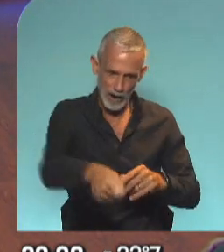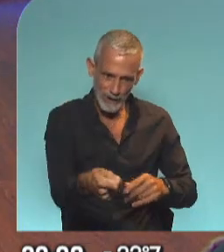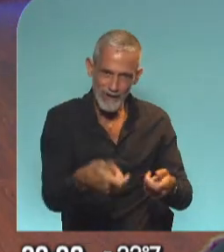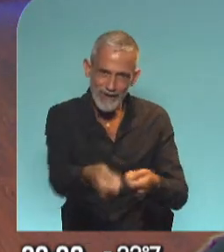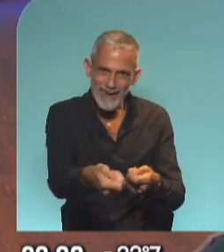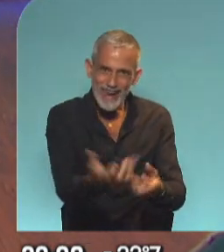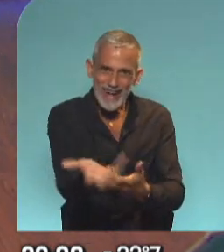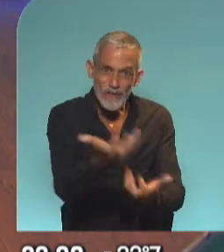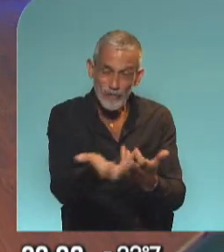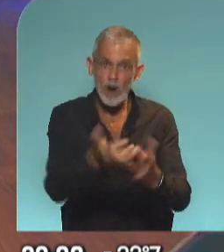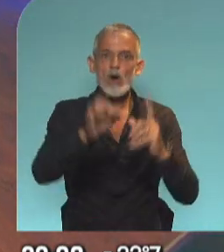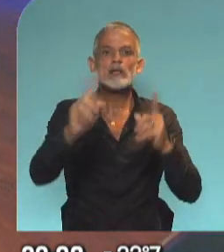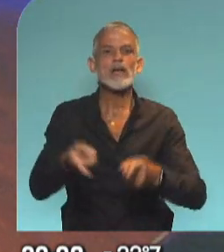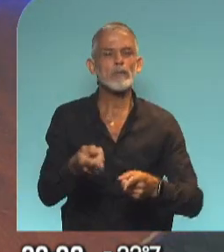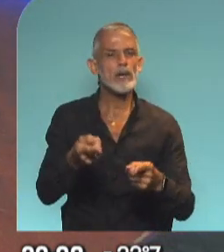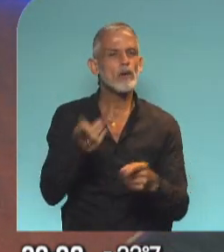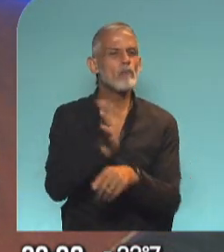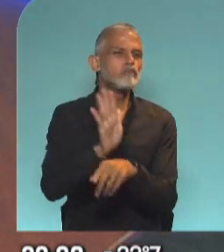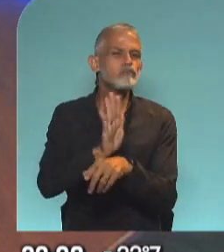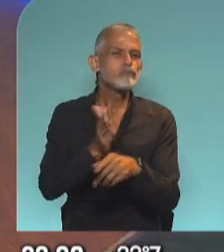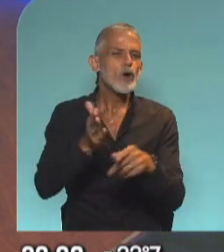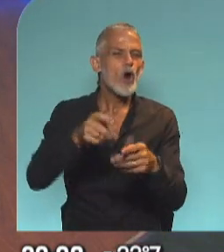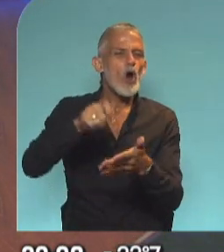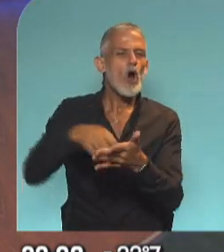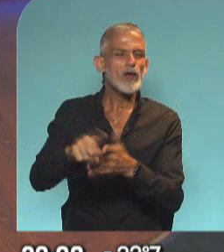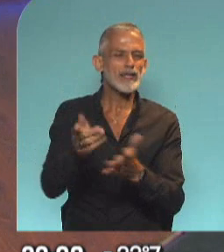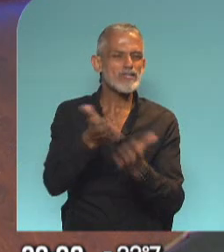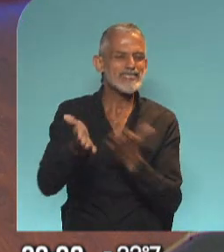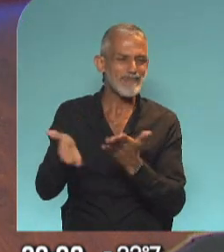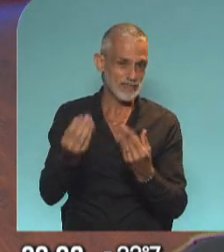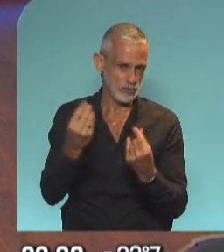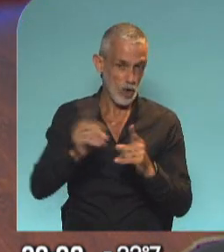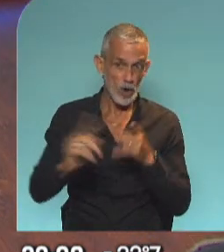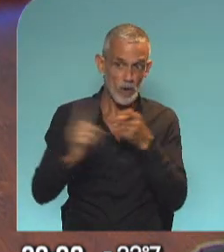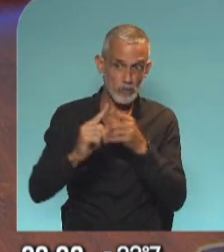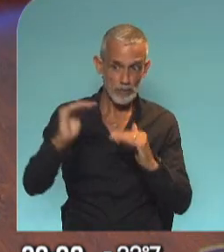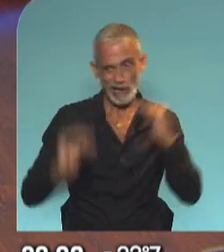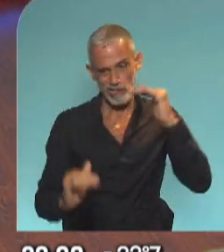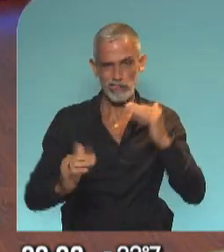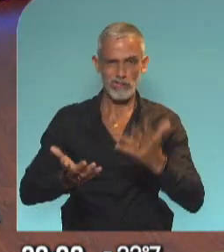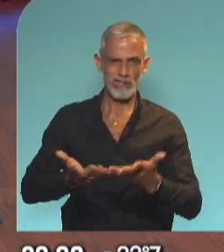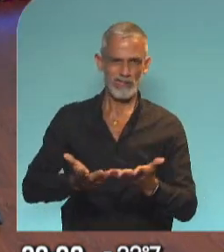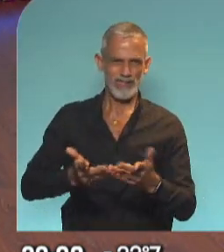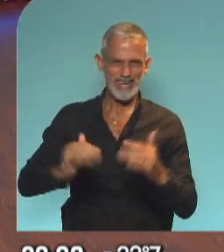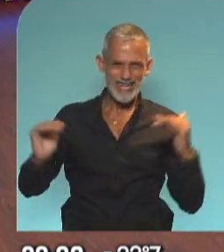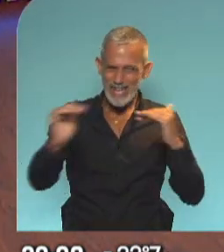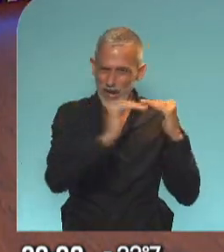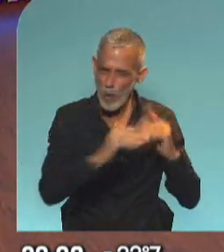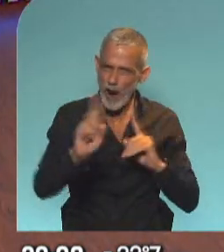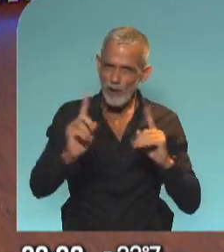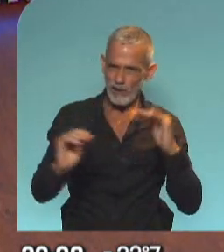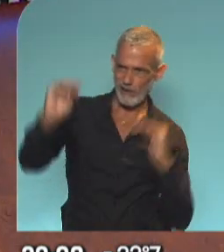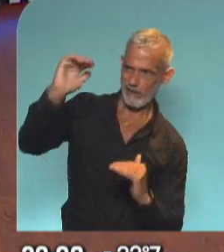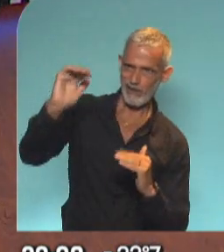De esa manera también estás contratando un servicio. Ahora, ¿qué pasa con estas relaciones de consumo? Son desiguales. No son equitativas entre